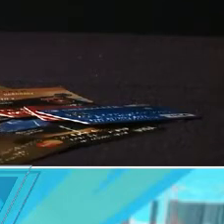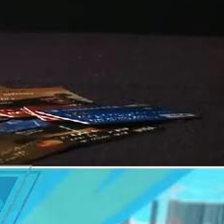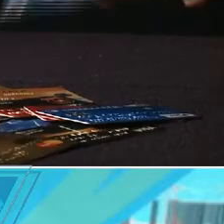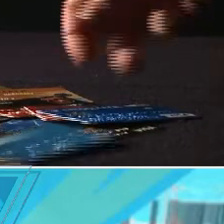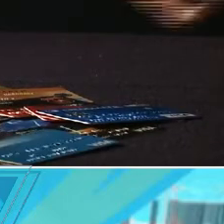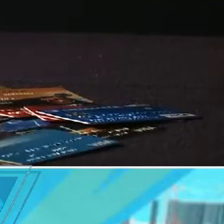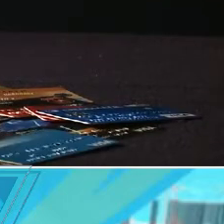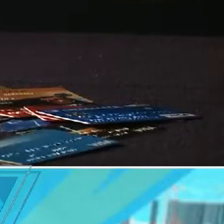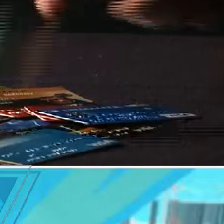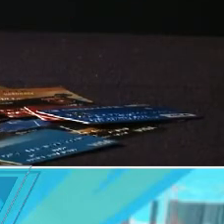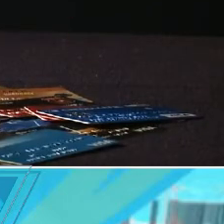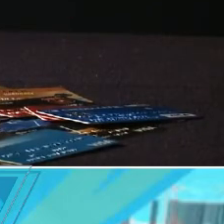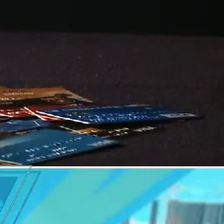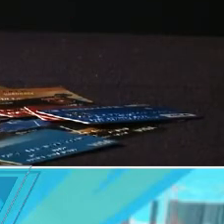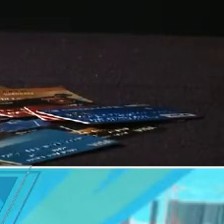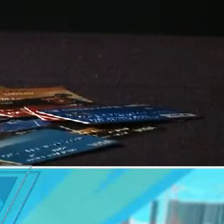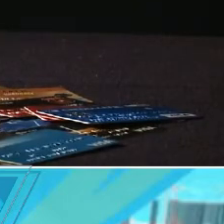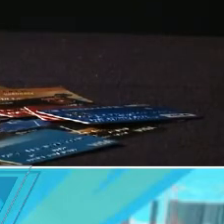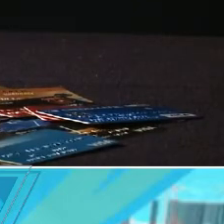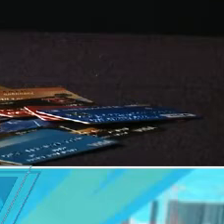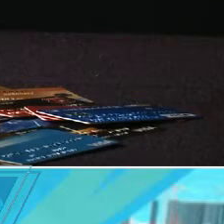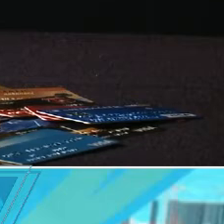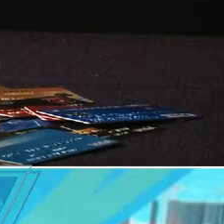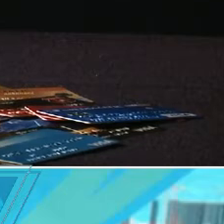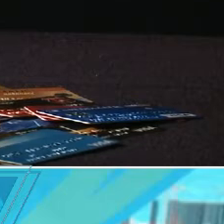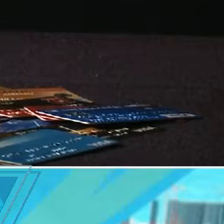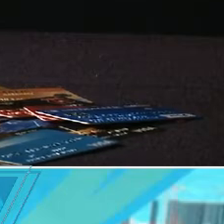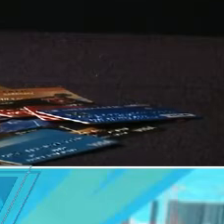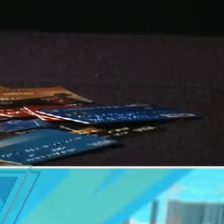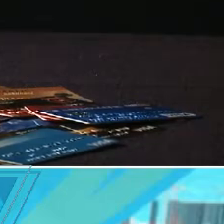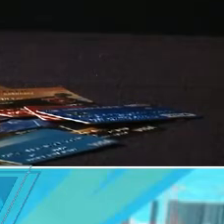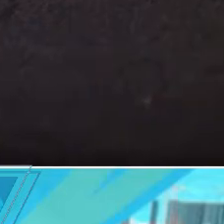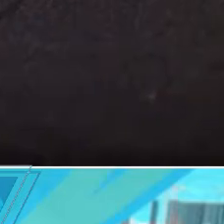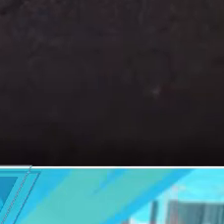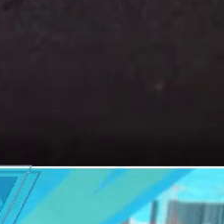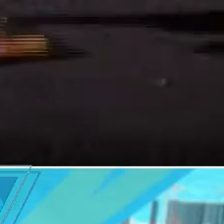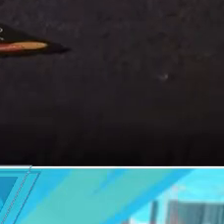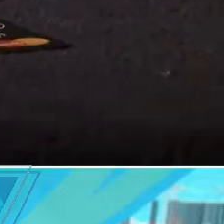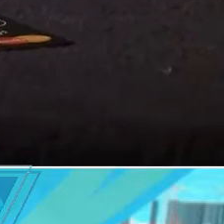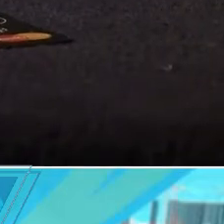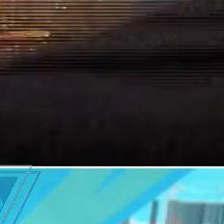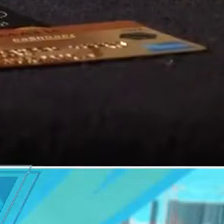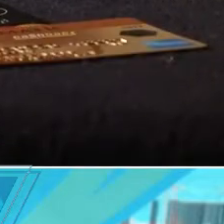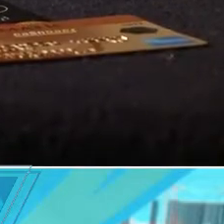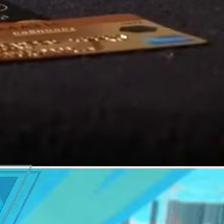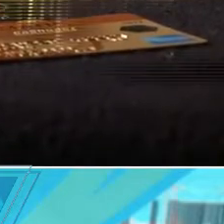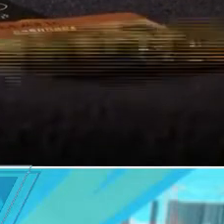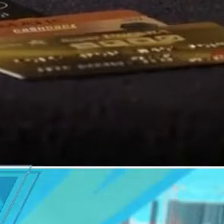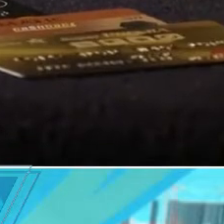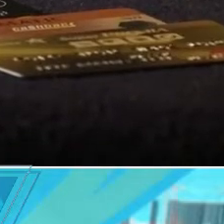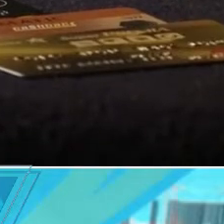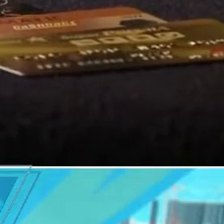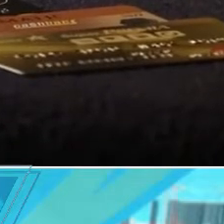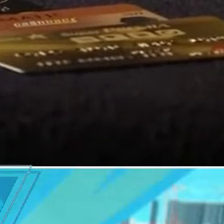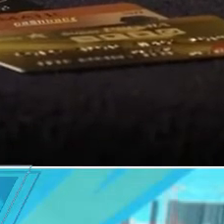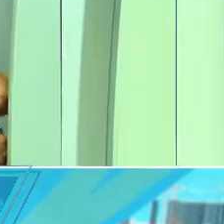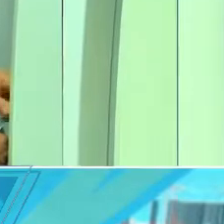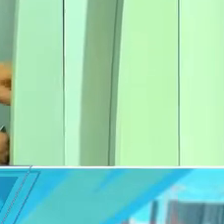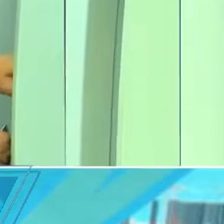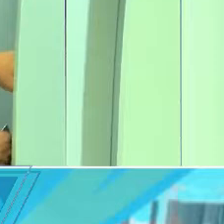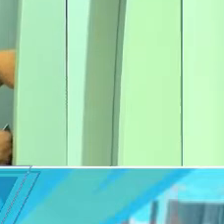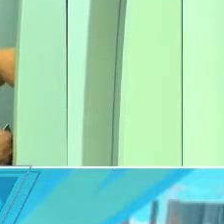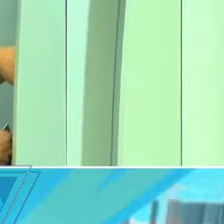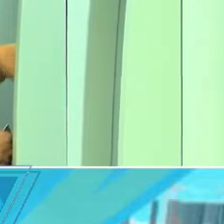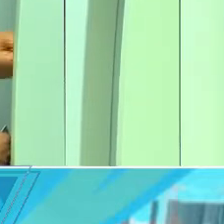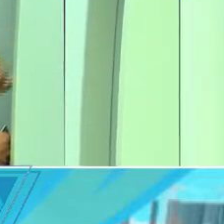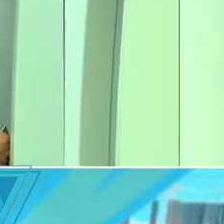implícita. Ahora, lo que hay que entender es que esto viene a generar un efecto, como lo mencioné,